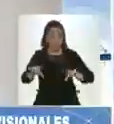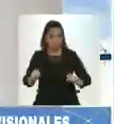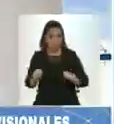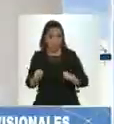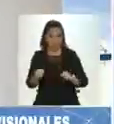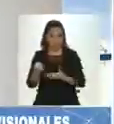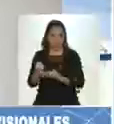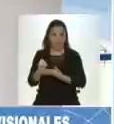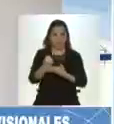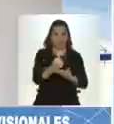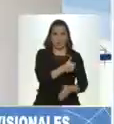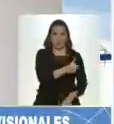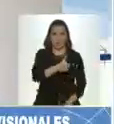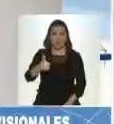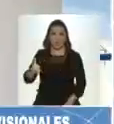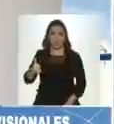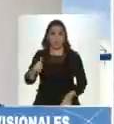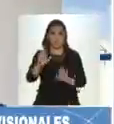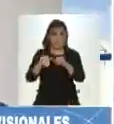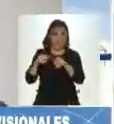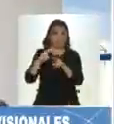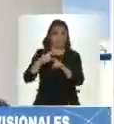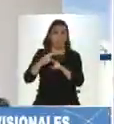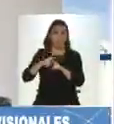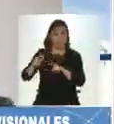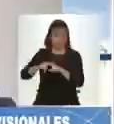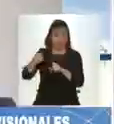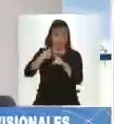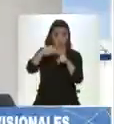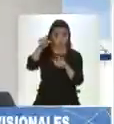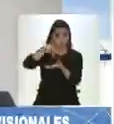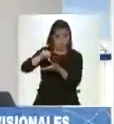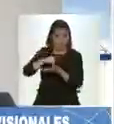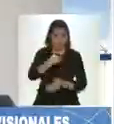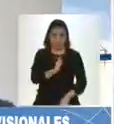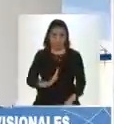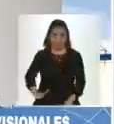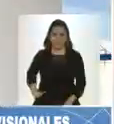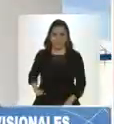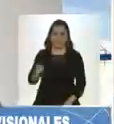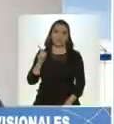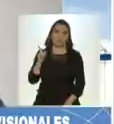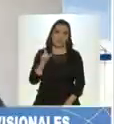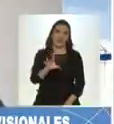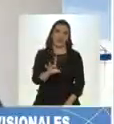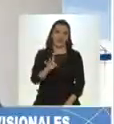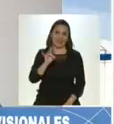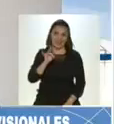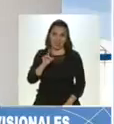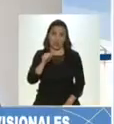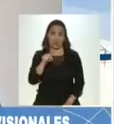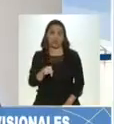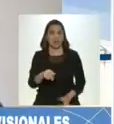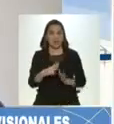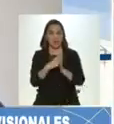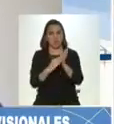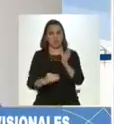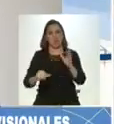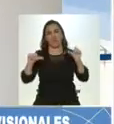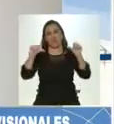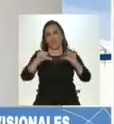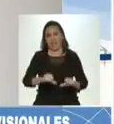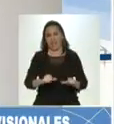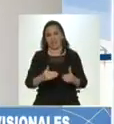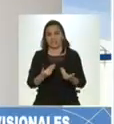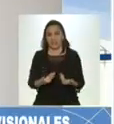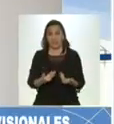el sentido de que se va a generar un equipo jurídico y ya también están sumándose a lo que ha sido la postura inicialmente